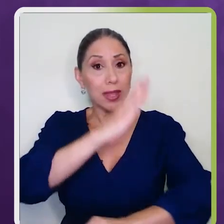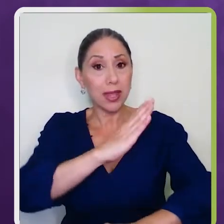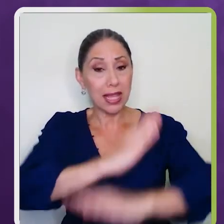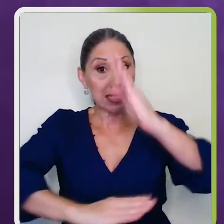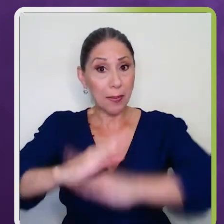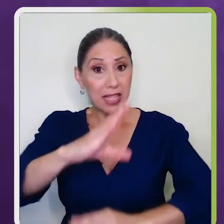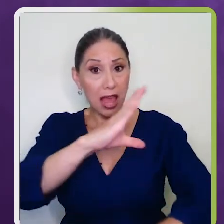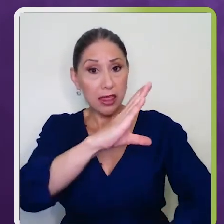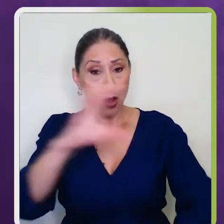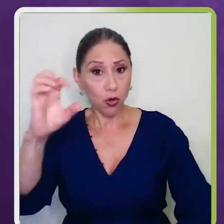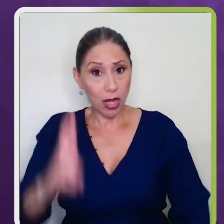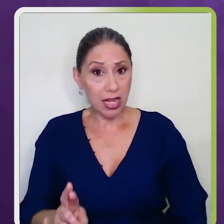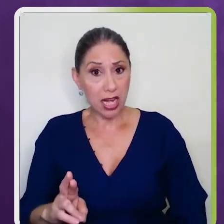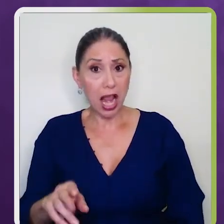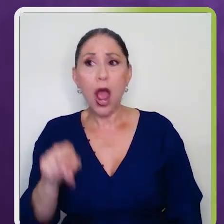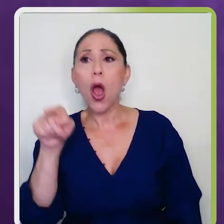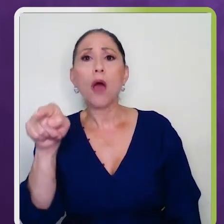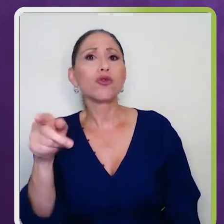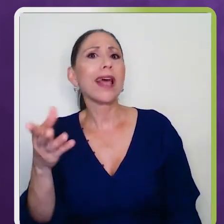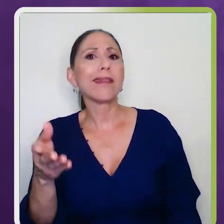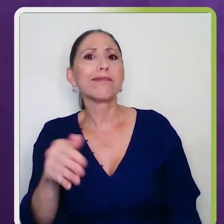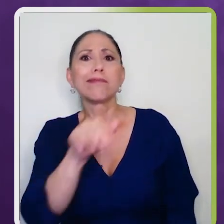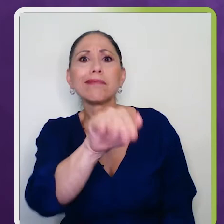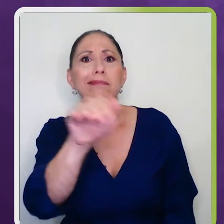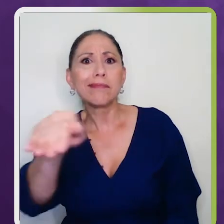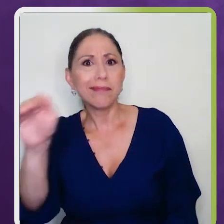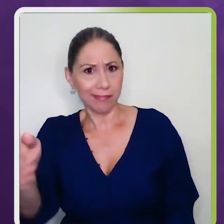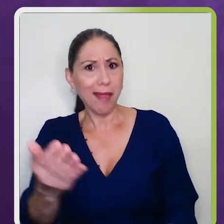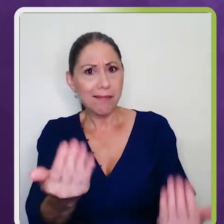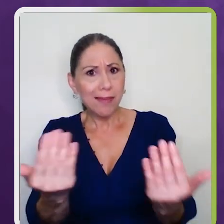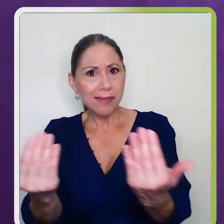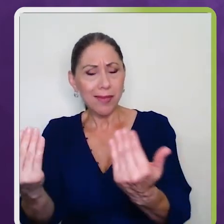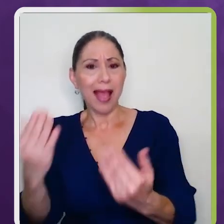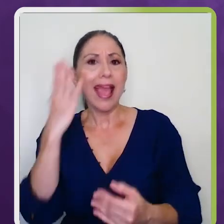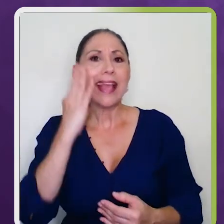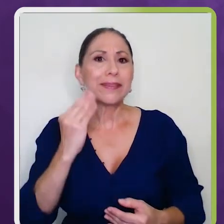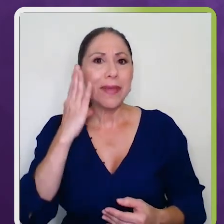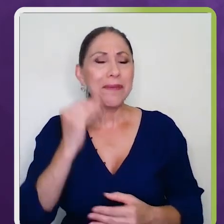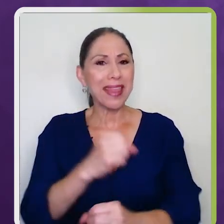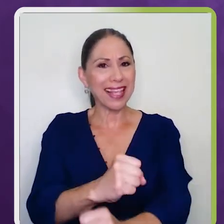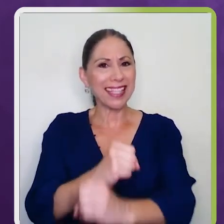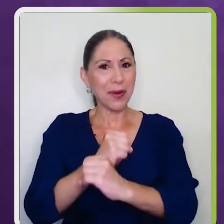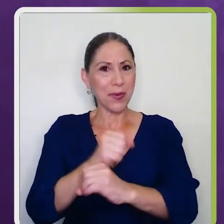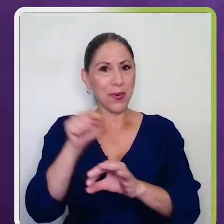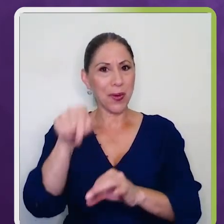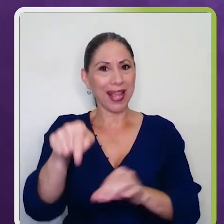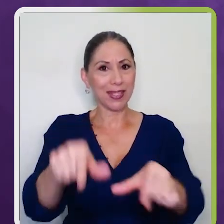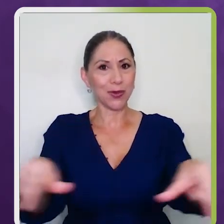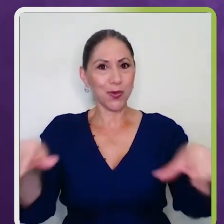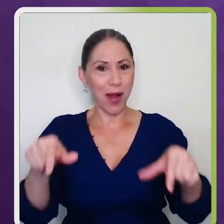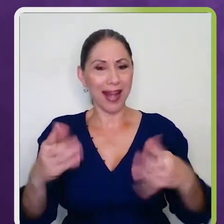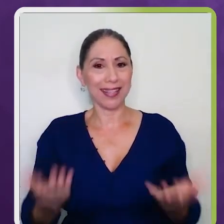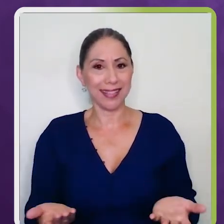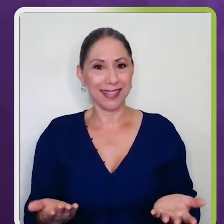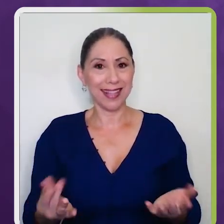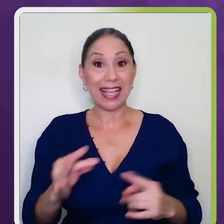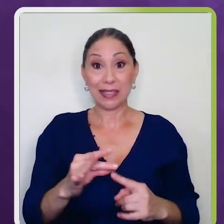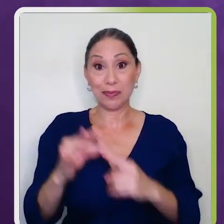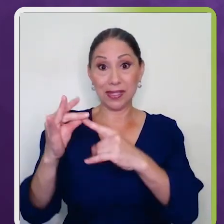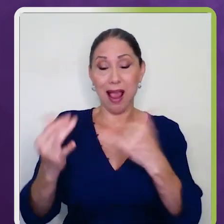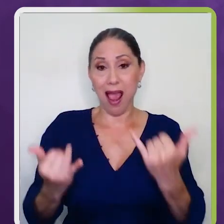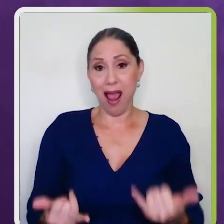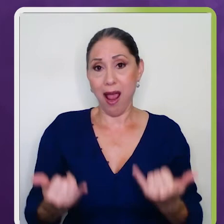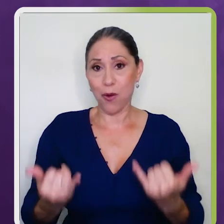en condición de discapacidad de Costa Rica que experimenten, ¿verdad?, de forma segura estos destinos,